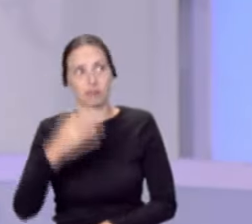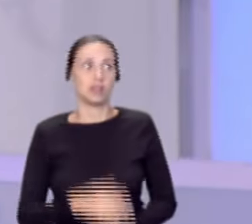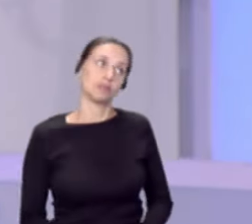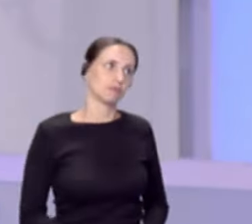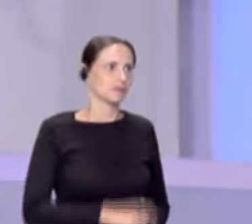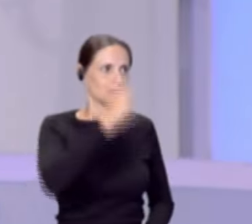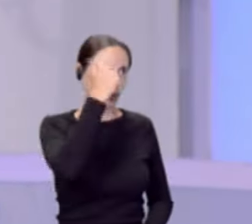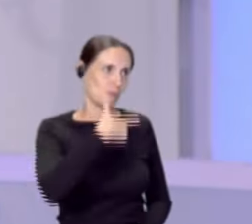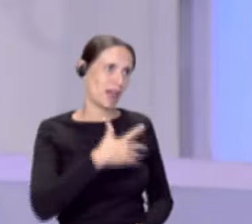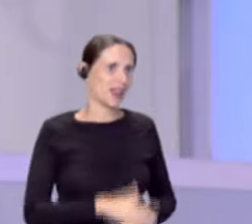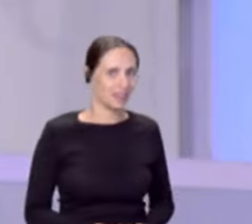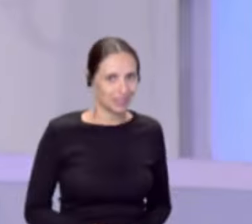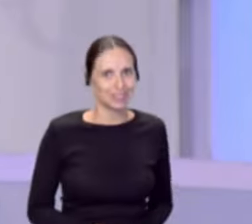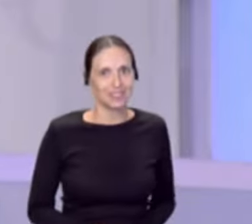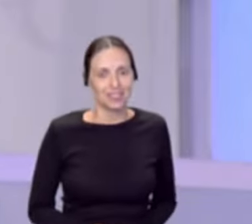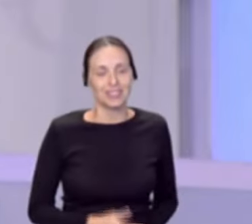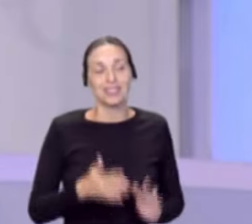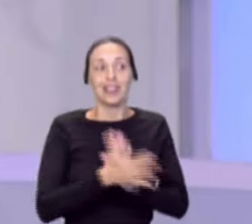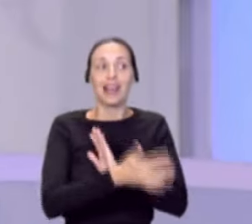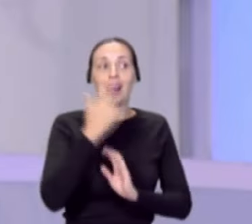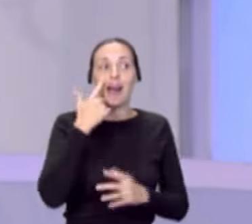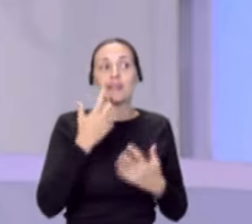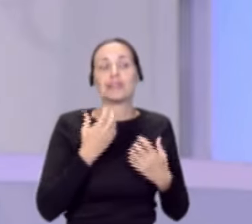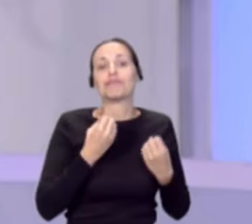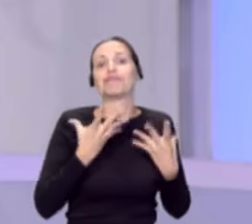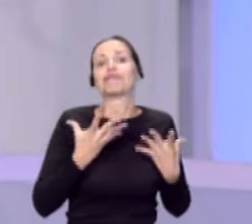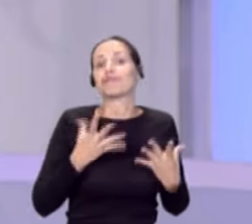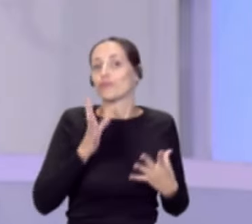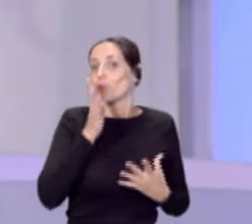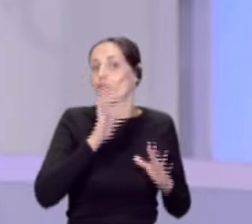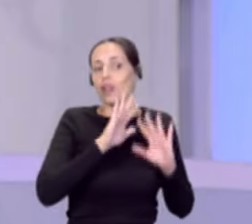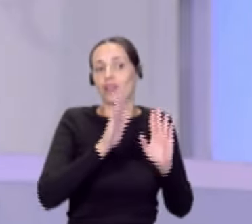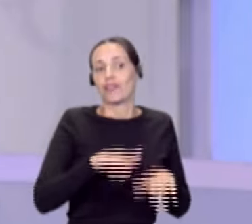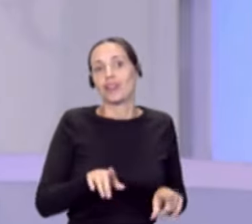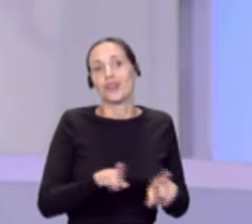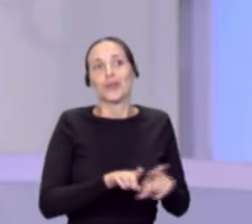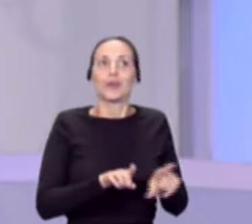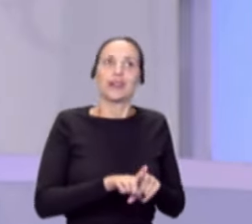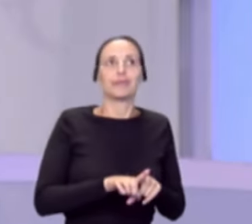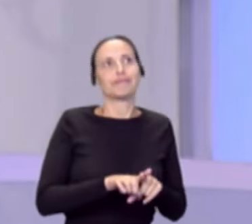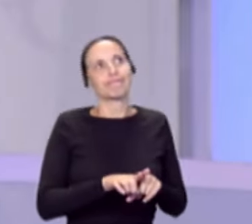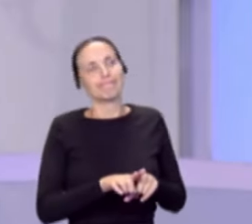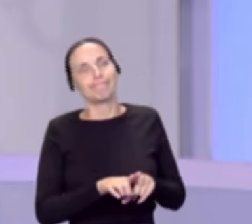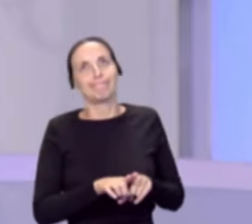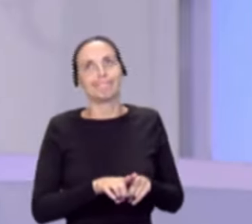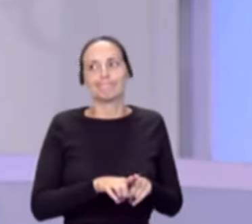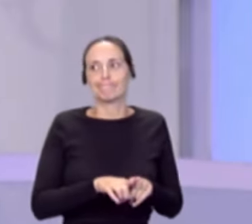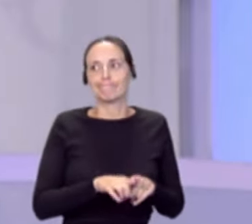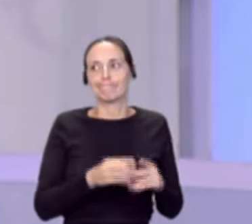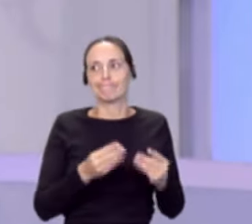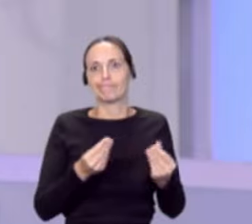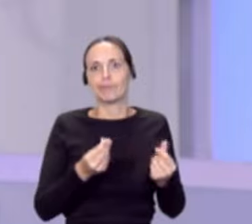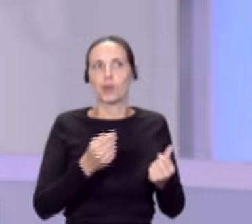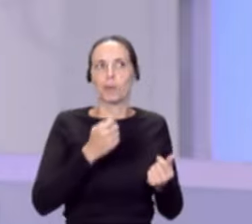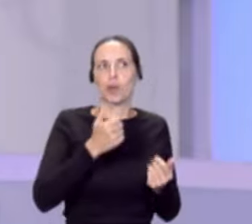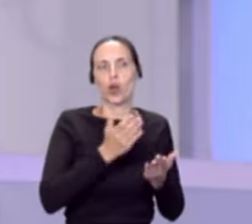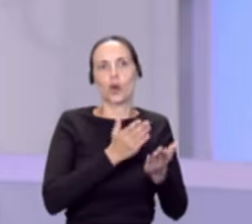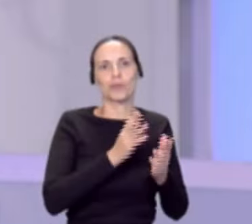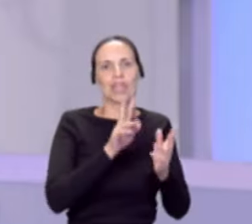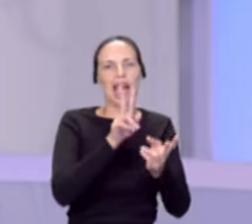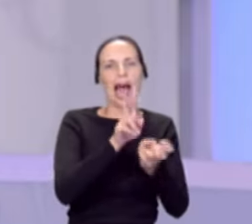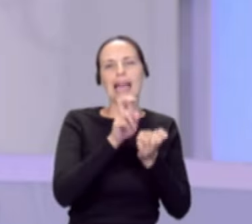bueno, vamos a ver cómo funciona, porque al final está hecho con unos términos a través de Hacienda y demás, ¿no?